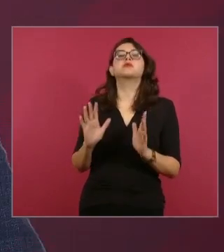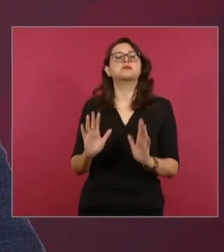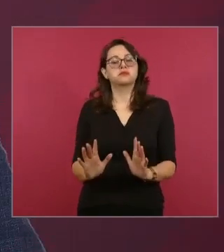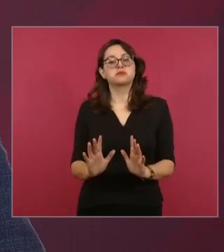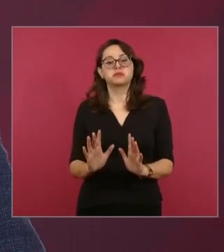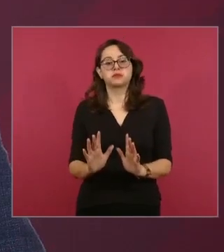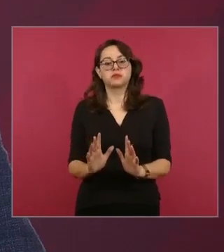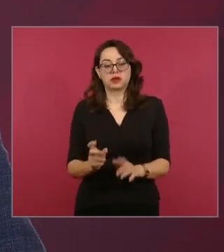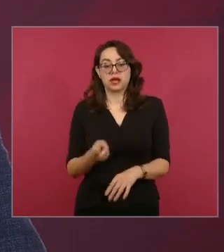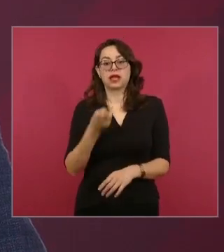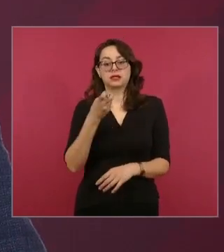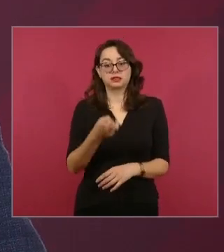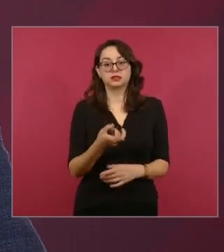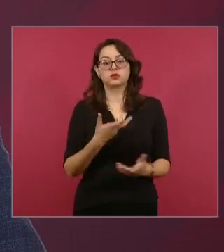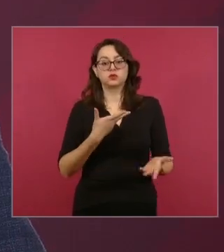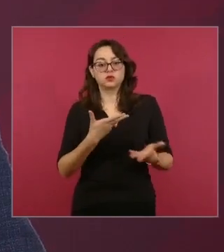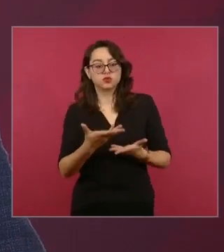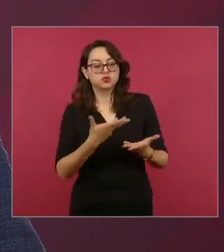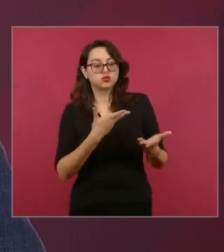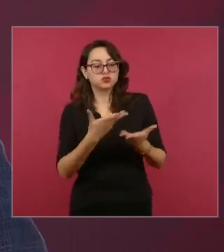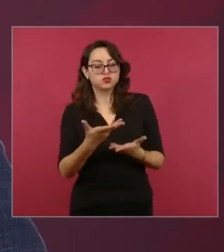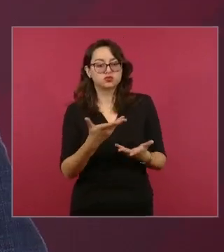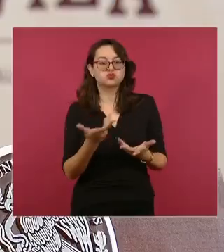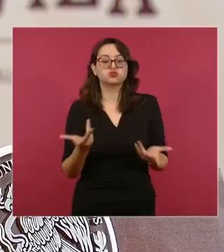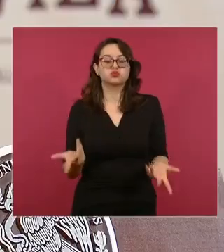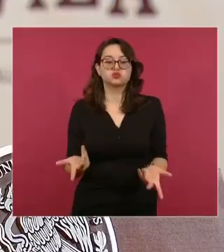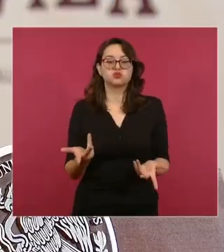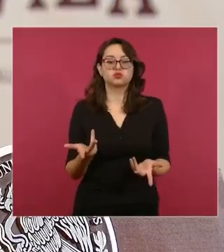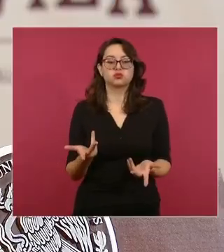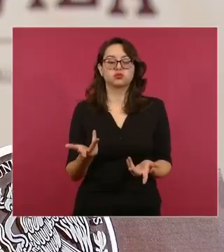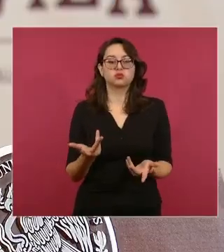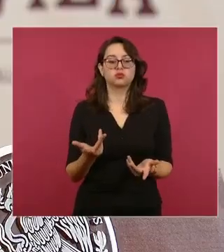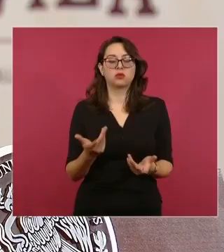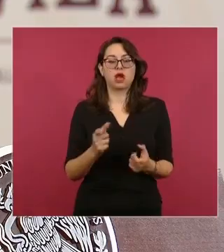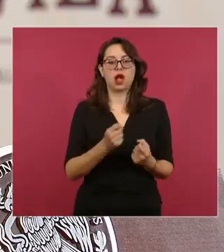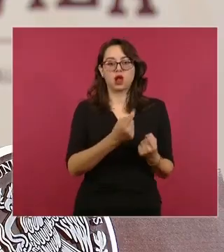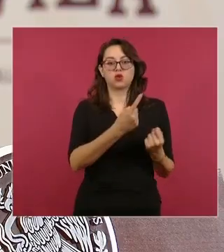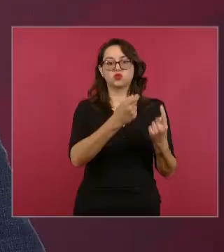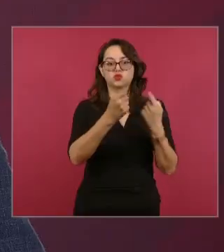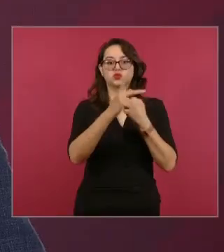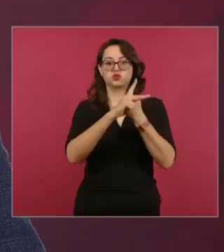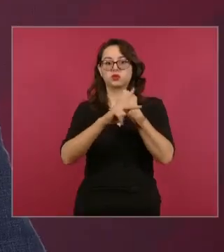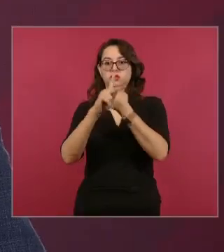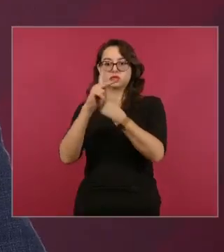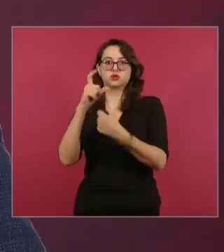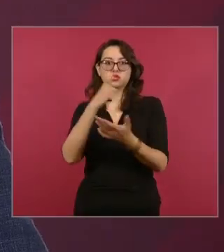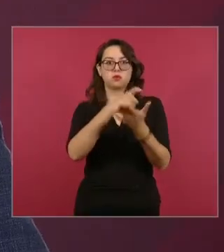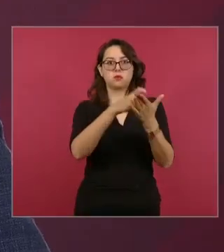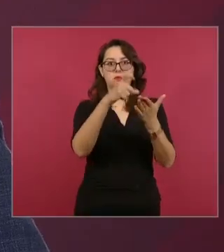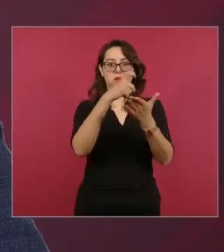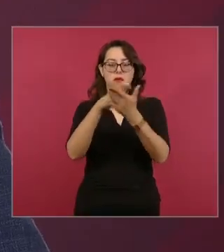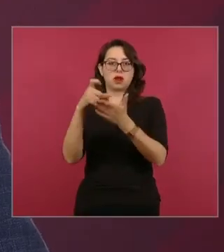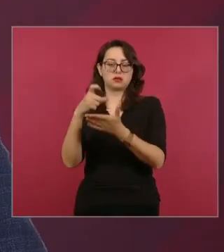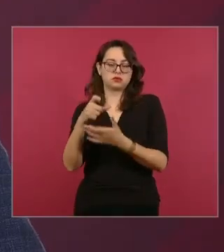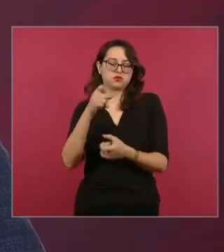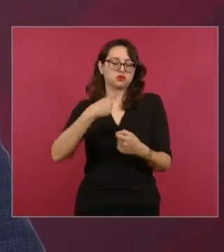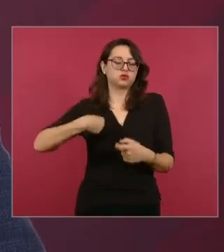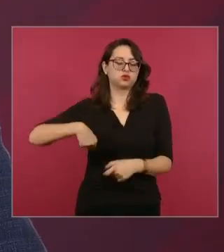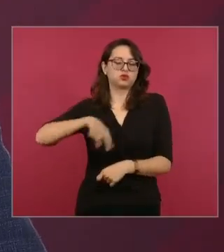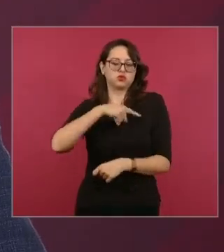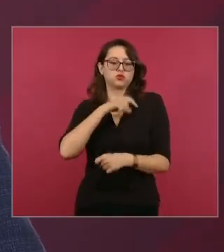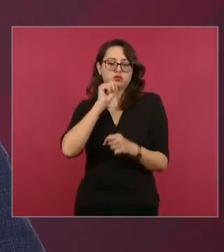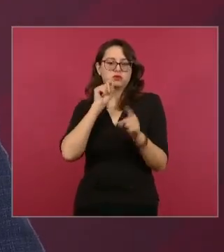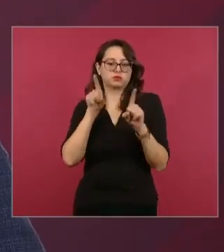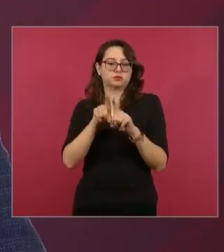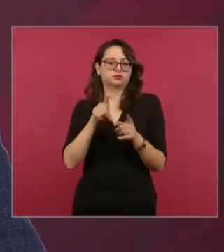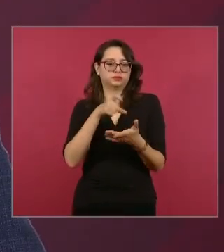poderlas comprar en forma privada, que no es el caso de México, se va a hacer para poderla tener, que por cierto varias de